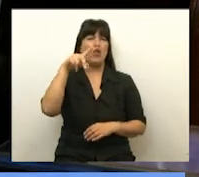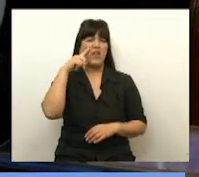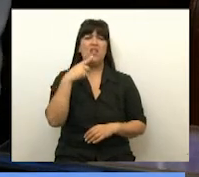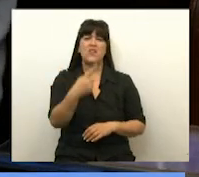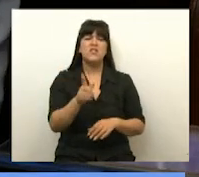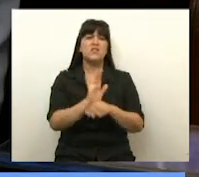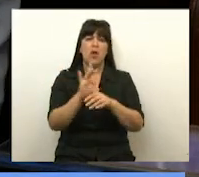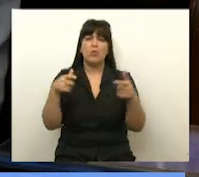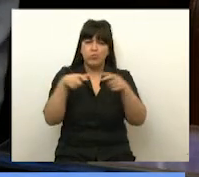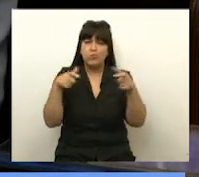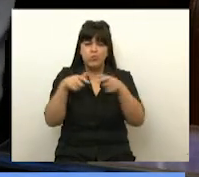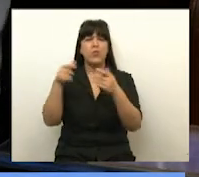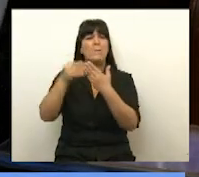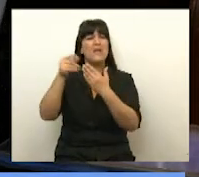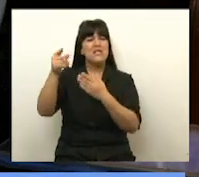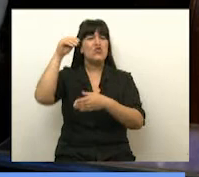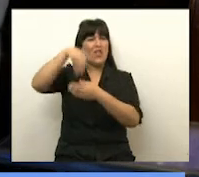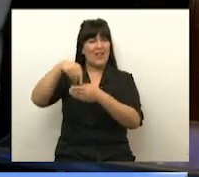algunas reuniones con el ministro Frigerio,